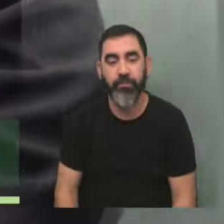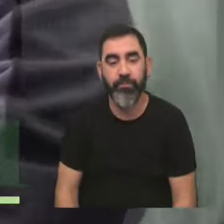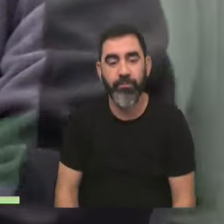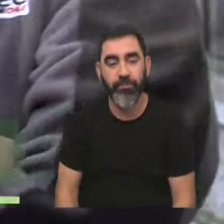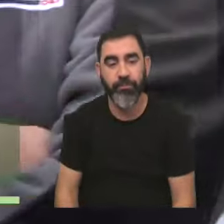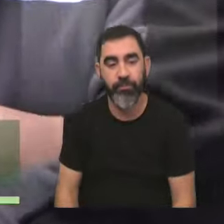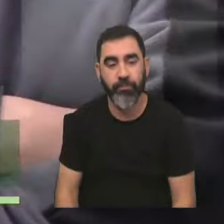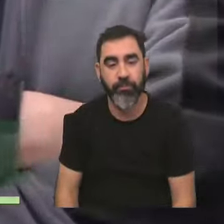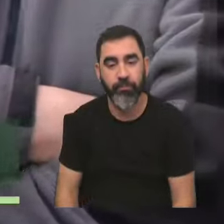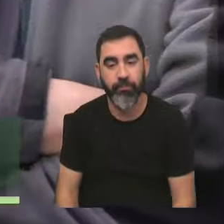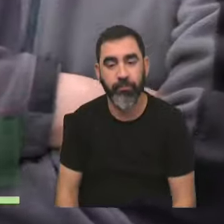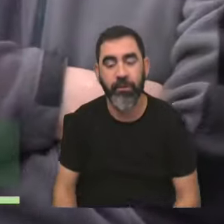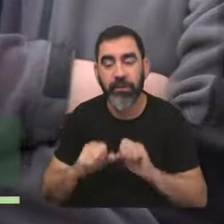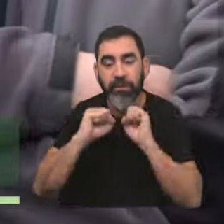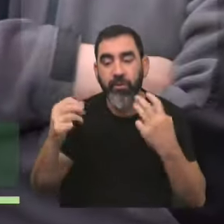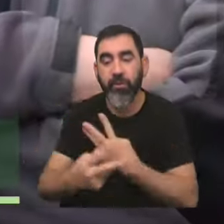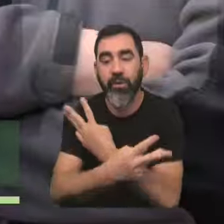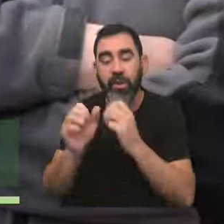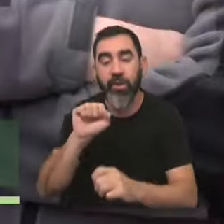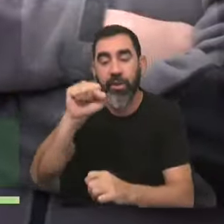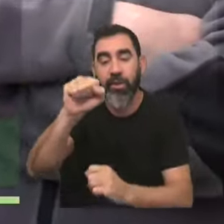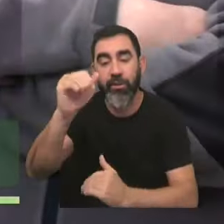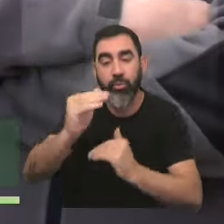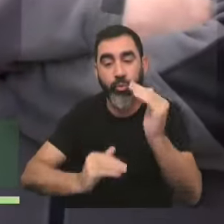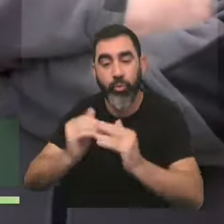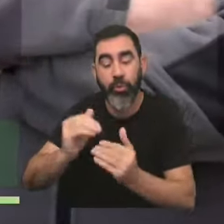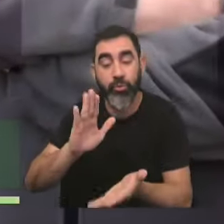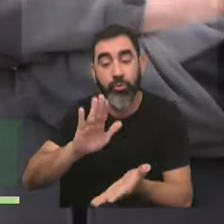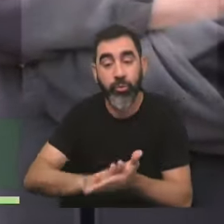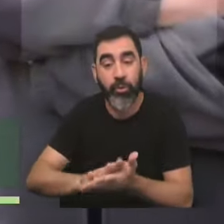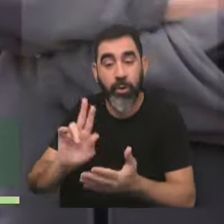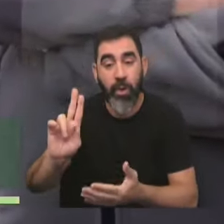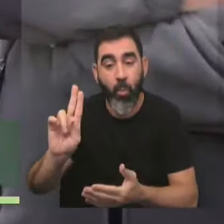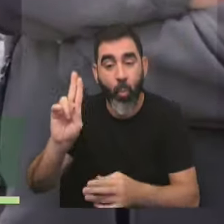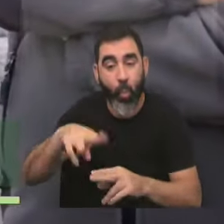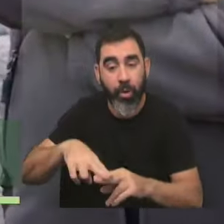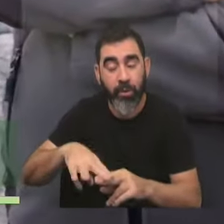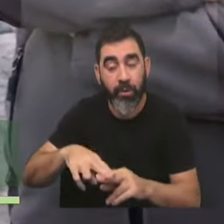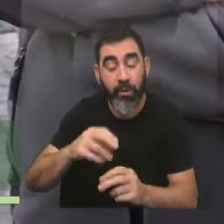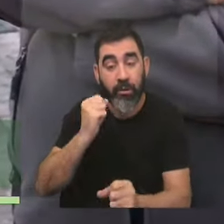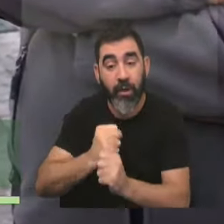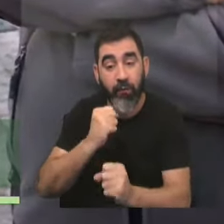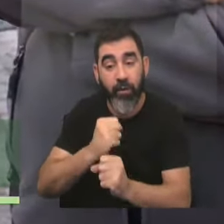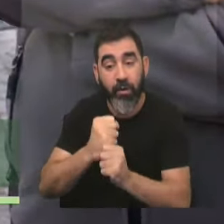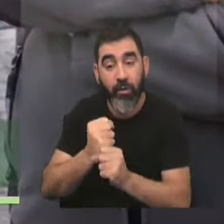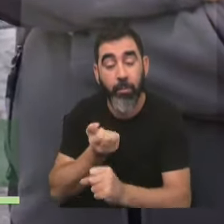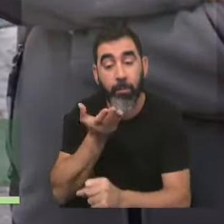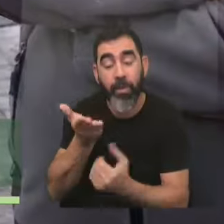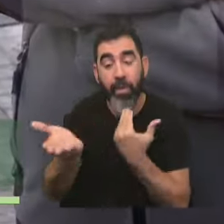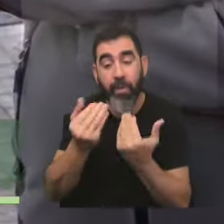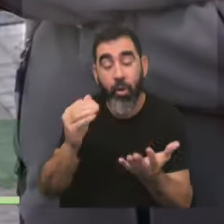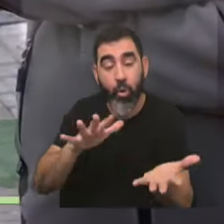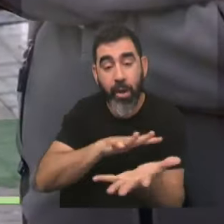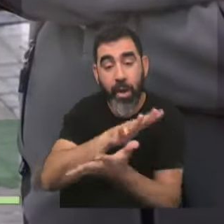rosina pasaba la palabra del secretario general del zca a propósito del fallecimiento de este trabajador el pedido de un diálogo